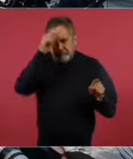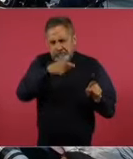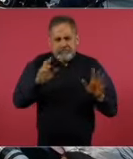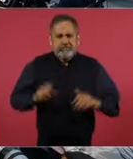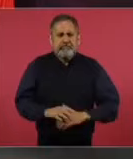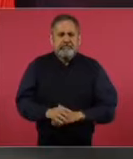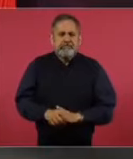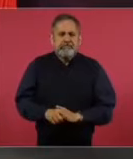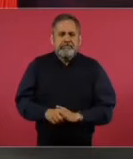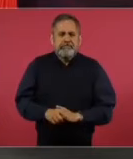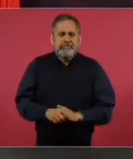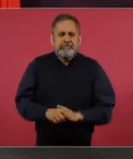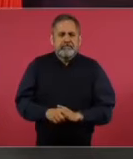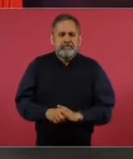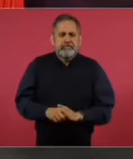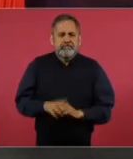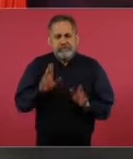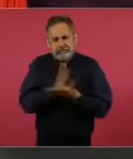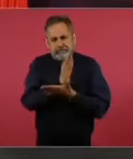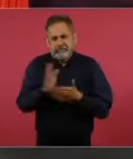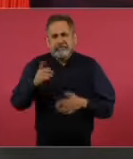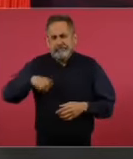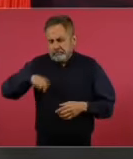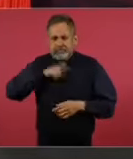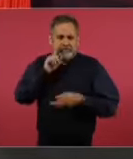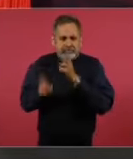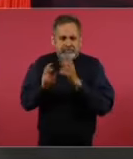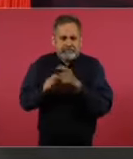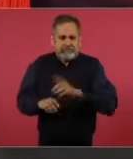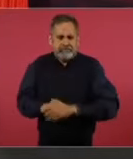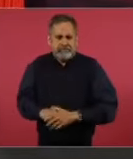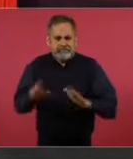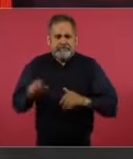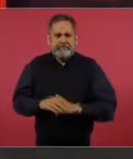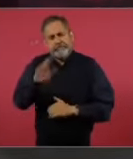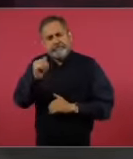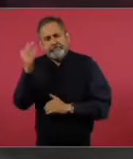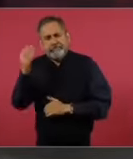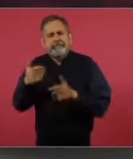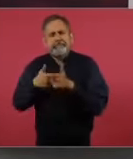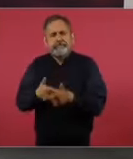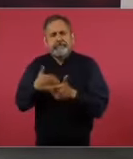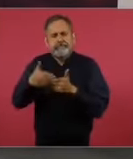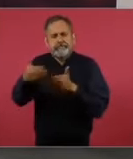opiniones. Y ya nosotros mañana hablamos. ¿Sí? Vamos a seguir adelante en la investigación.